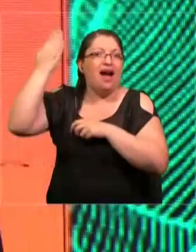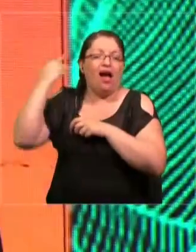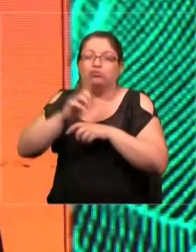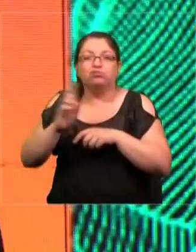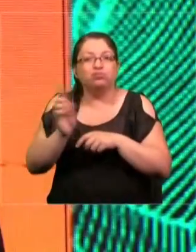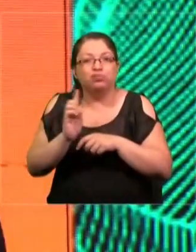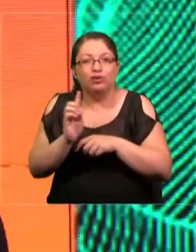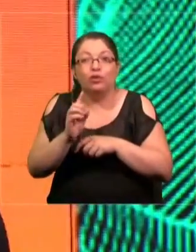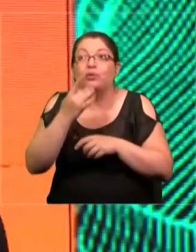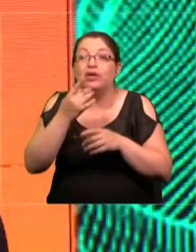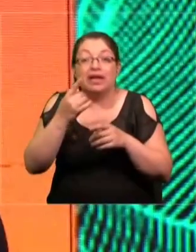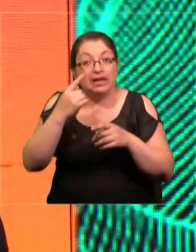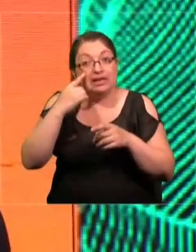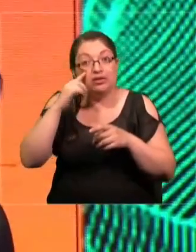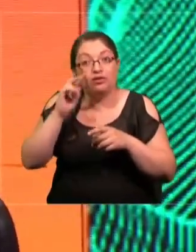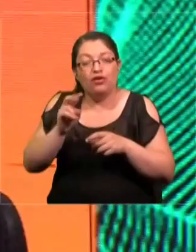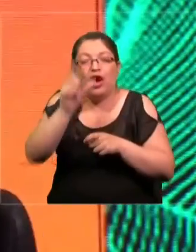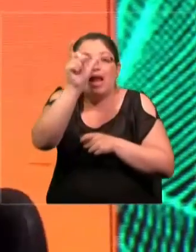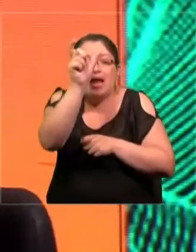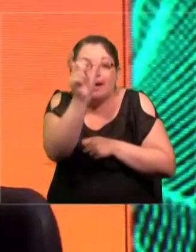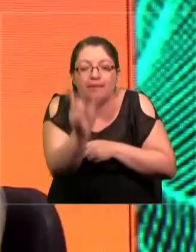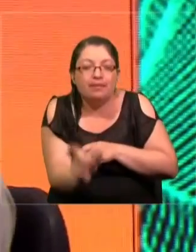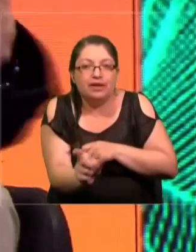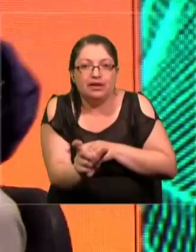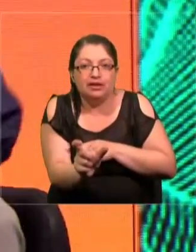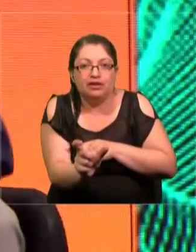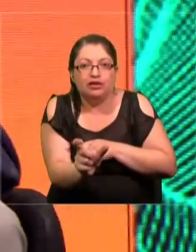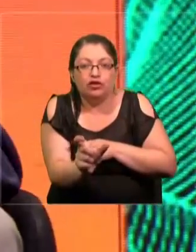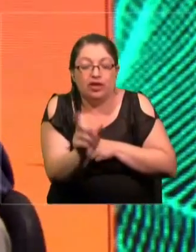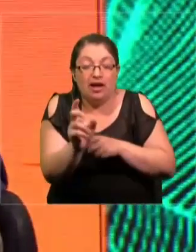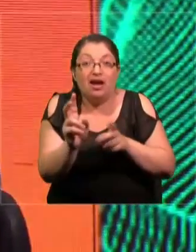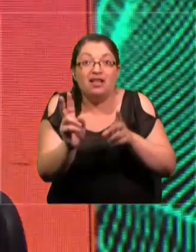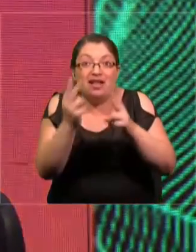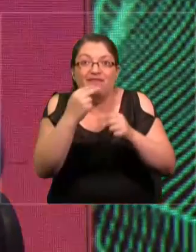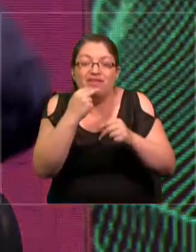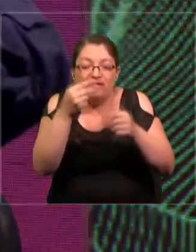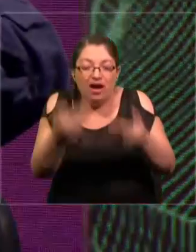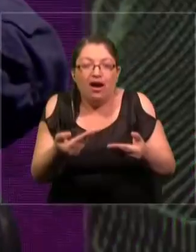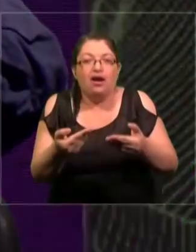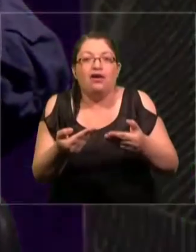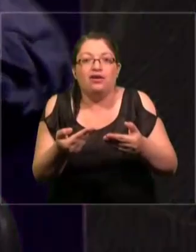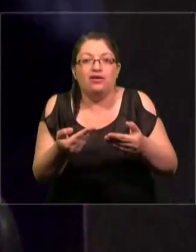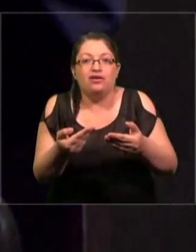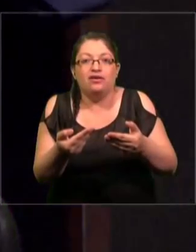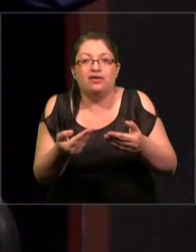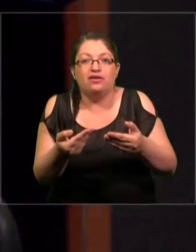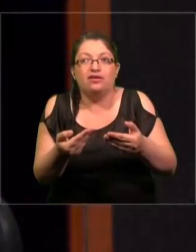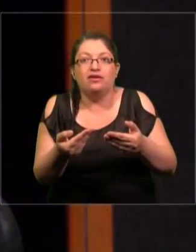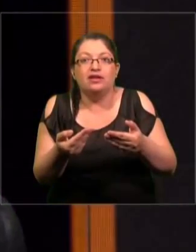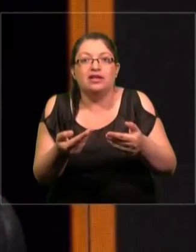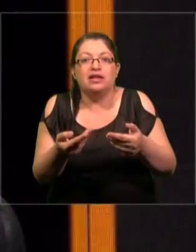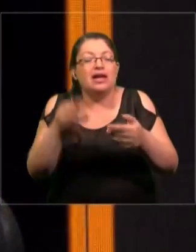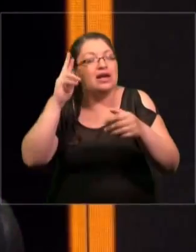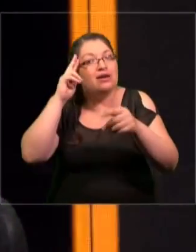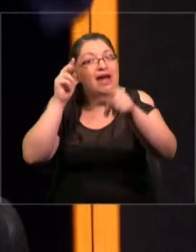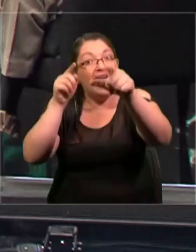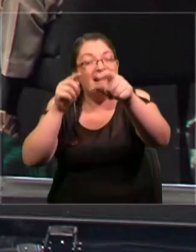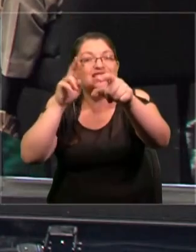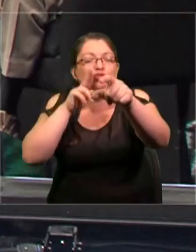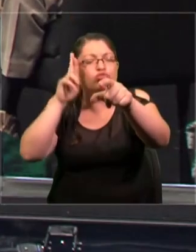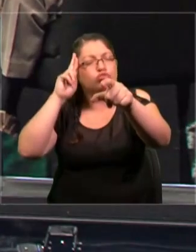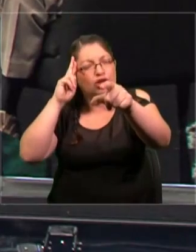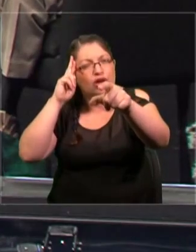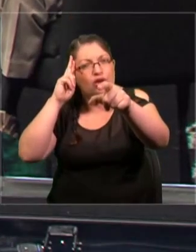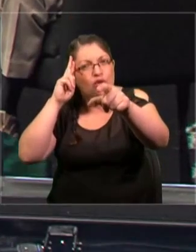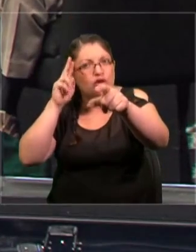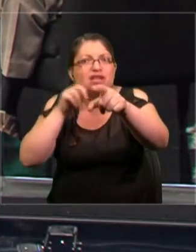mira la historia desde el individuo, el sujeto vivo, lo ve con su memoria cargada de pasado, pero